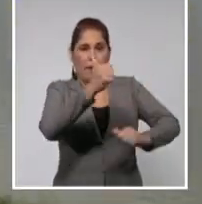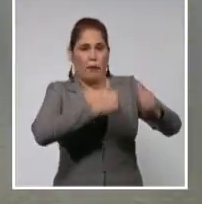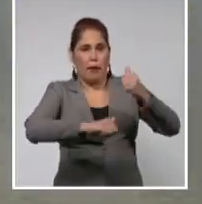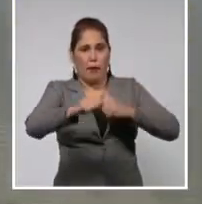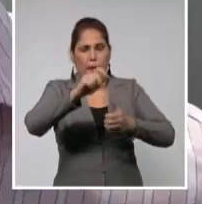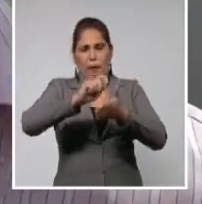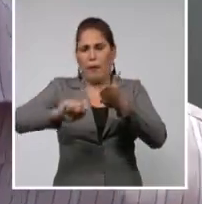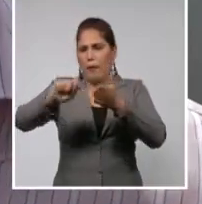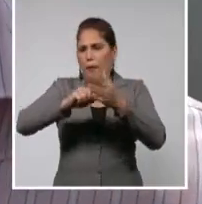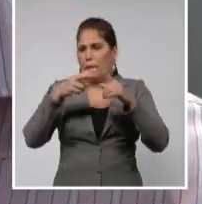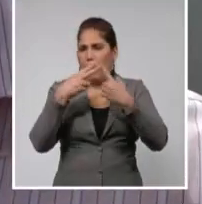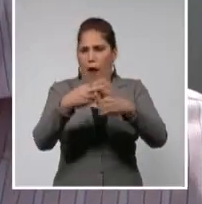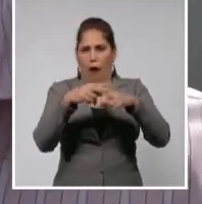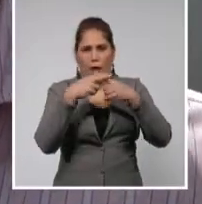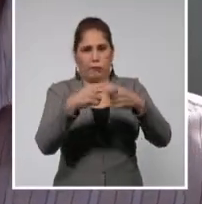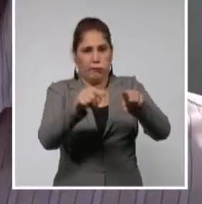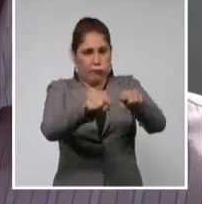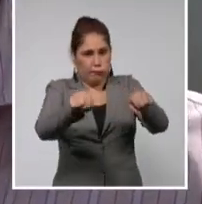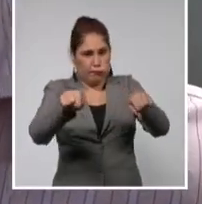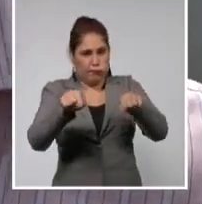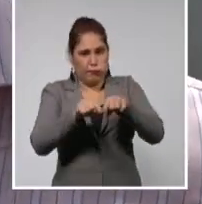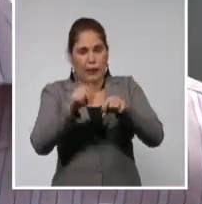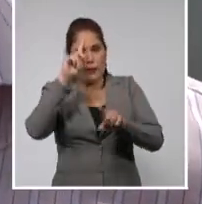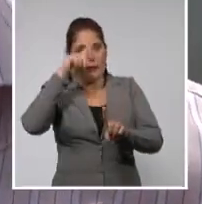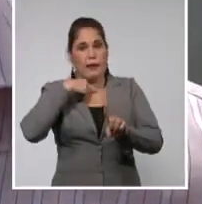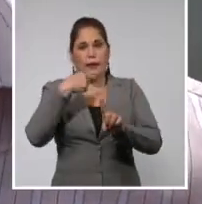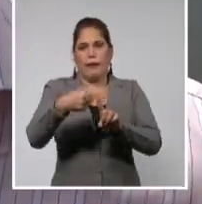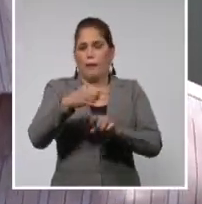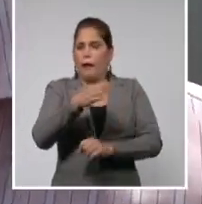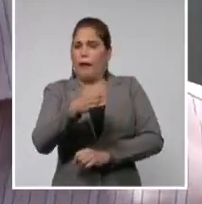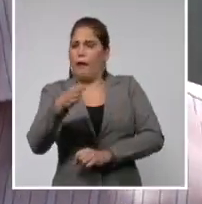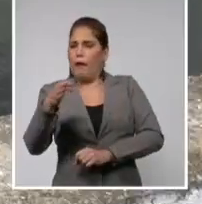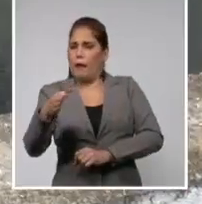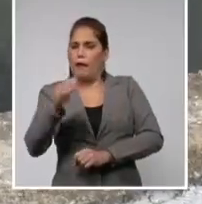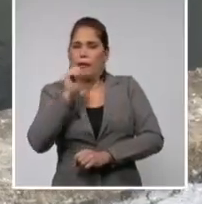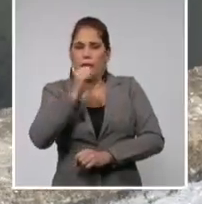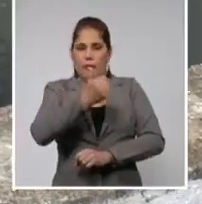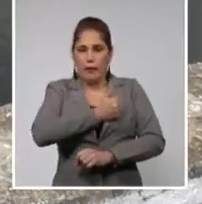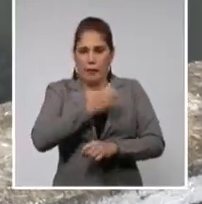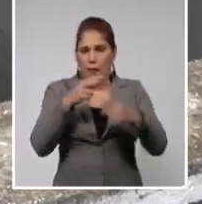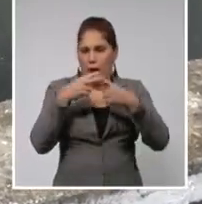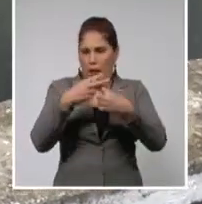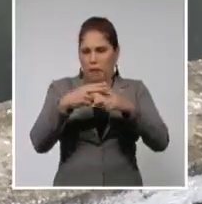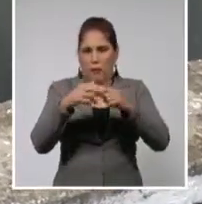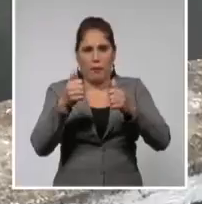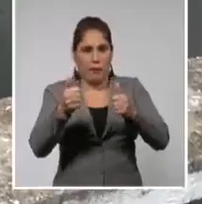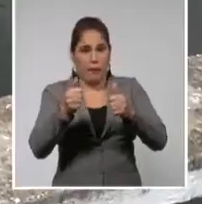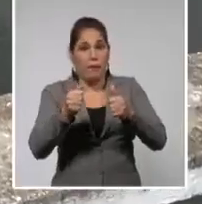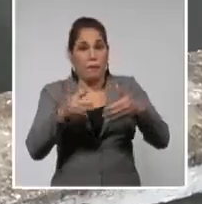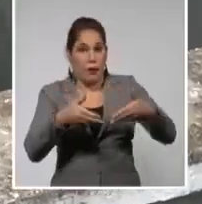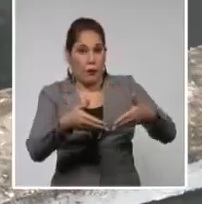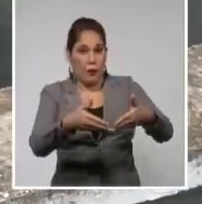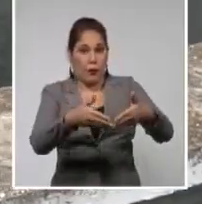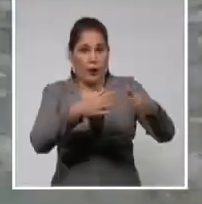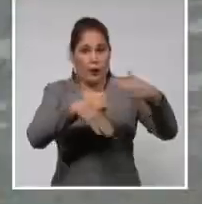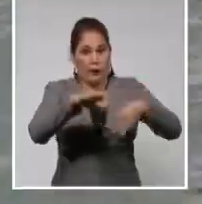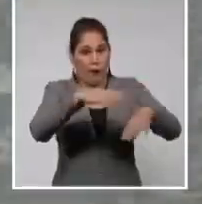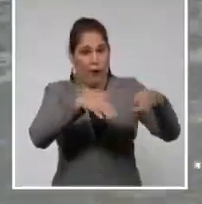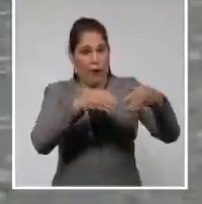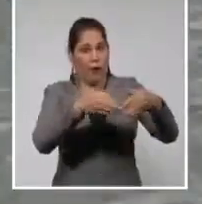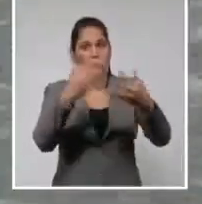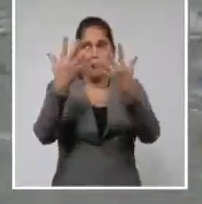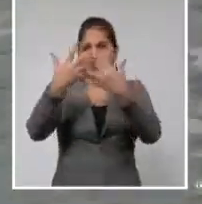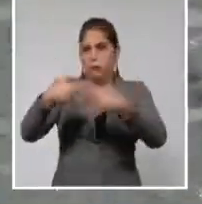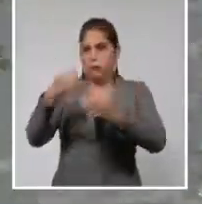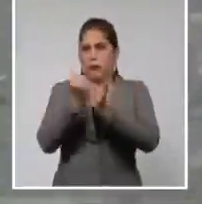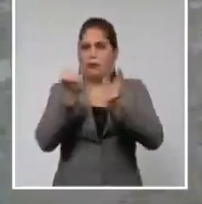de reparar 29 hectáreas en los meses entre septiembre y diciembre. La entidad sierpense produce y garantiza la